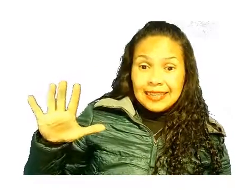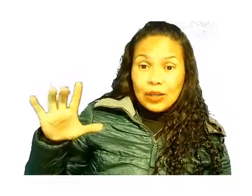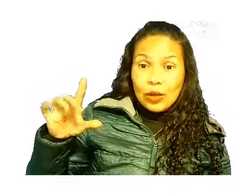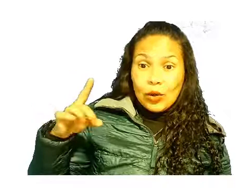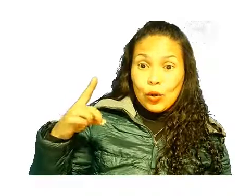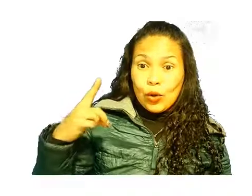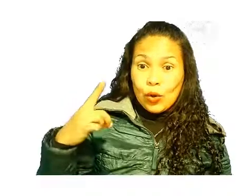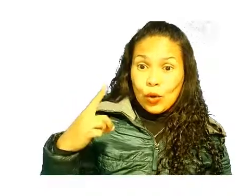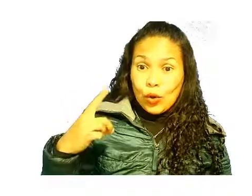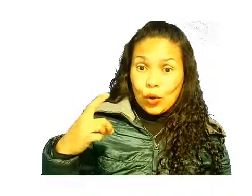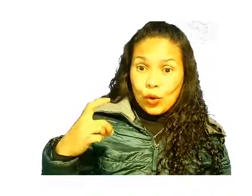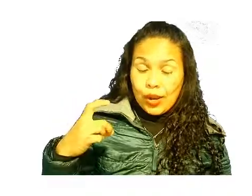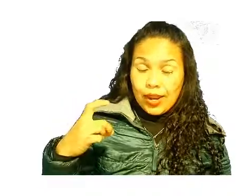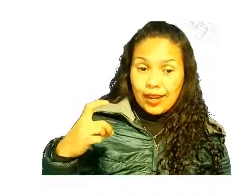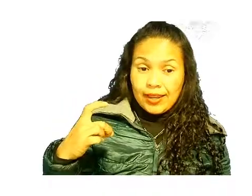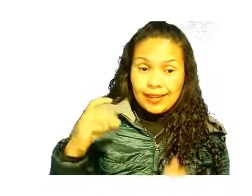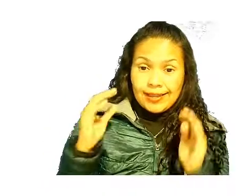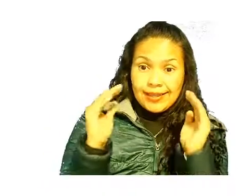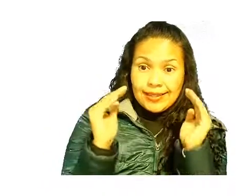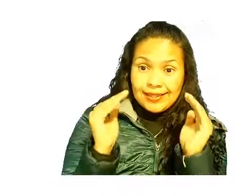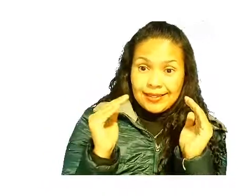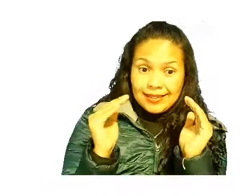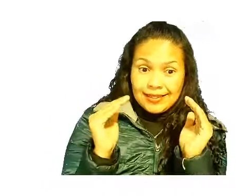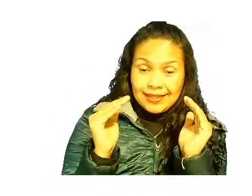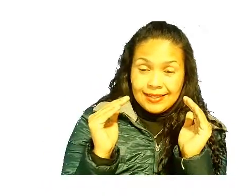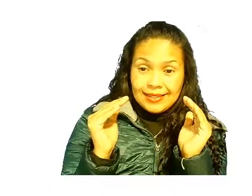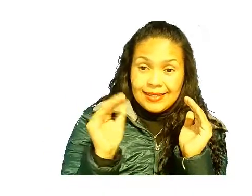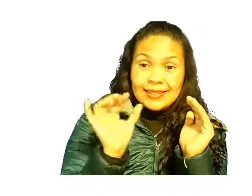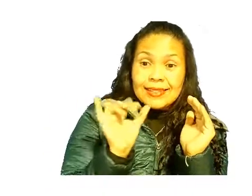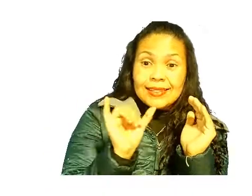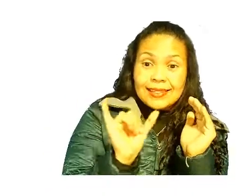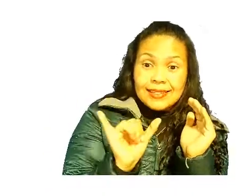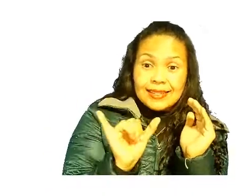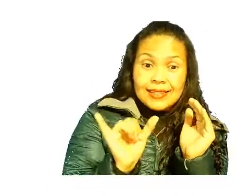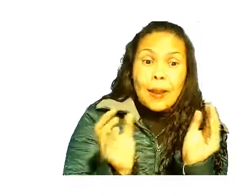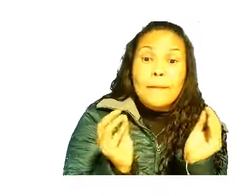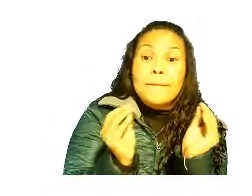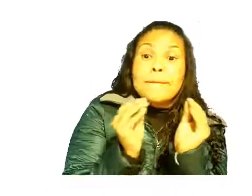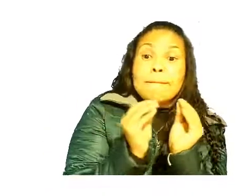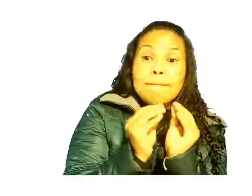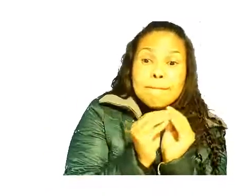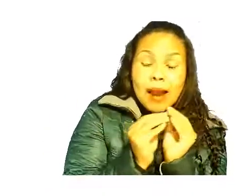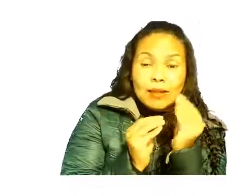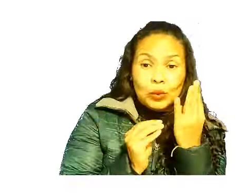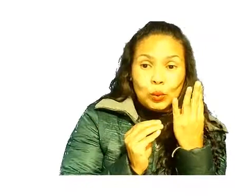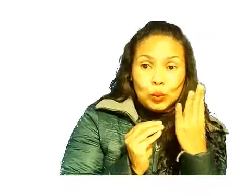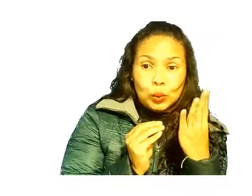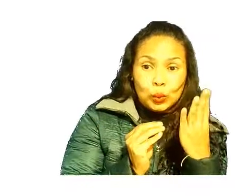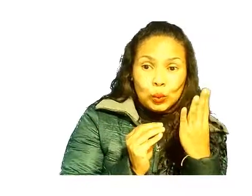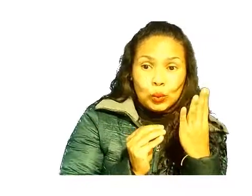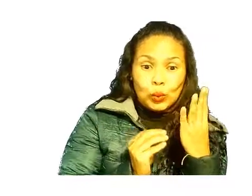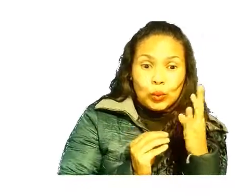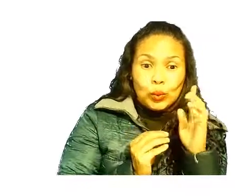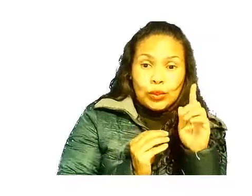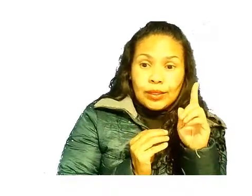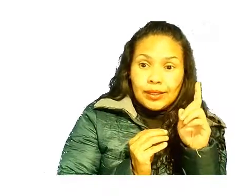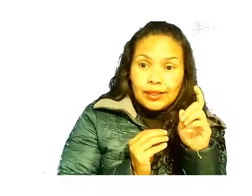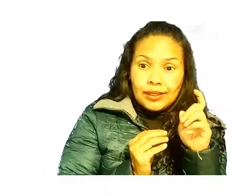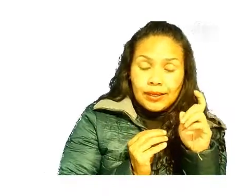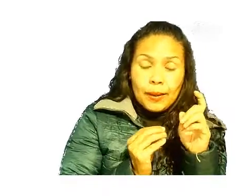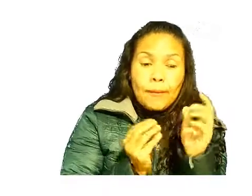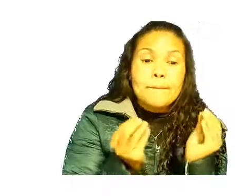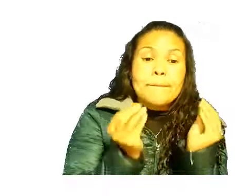factor de, cuando abrimos los paréntesis se lee factor de, 5X factor de Y más